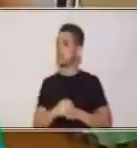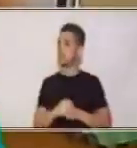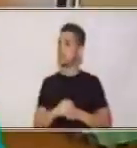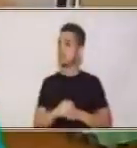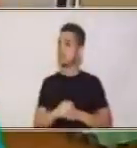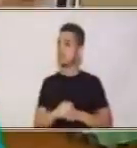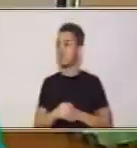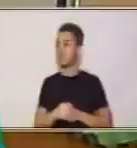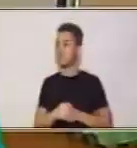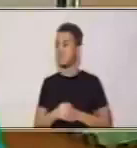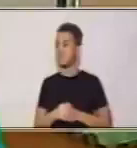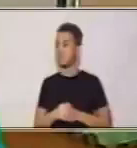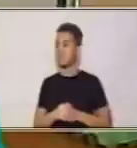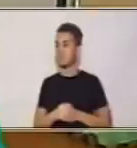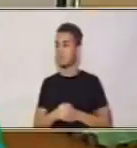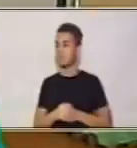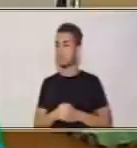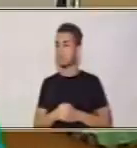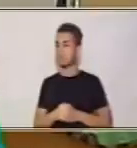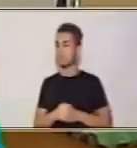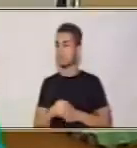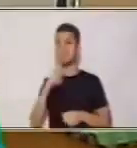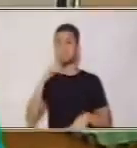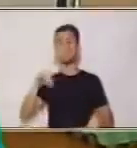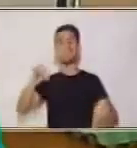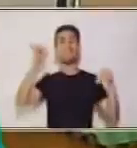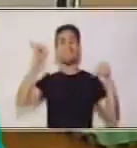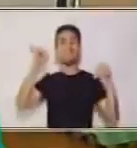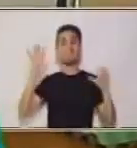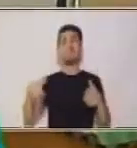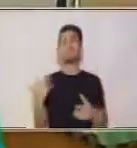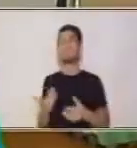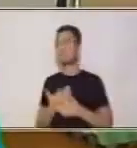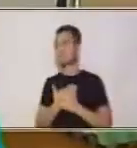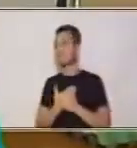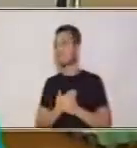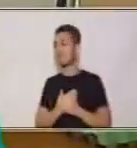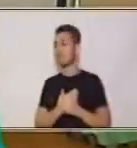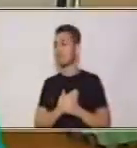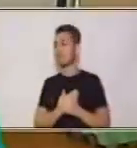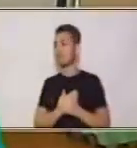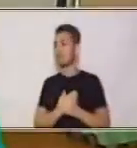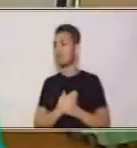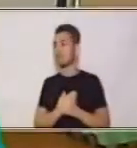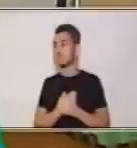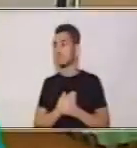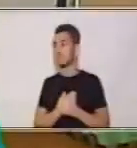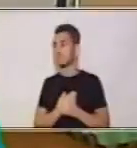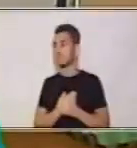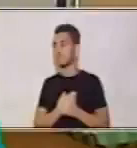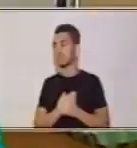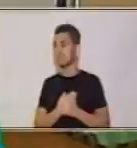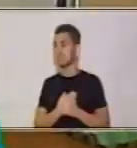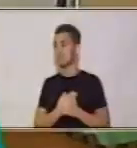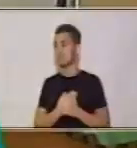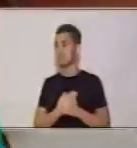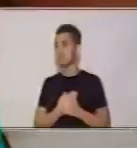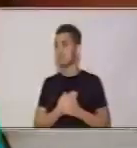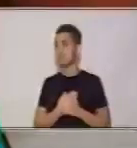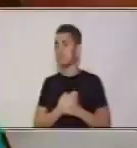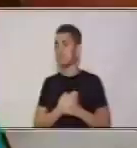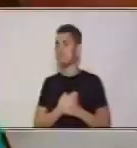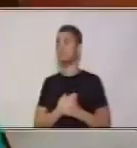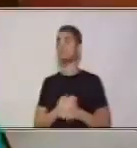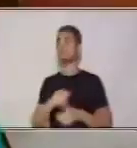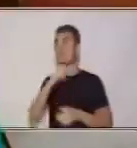Tenía también el color... Ayúdenme. Sí, el color negro. El color negro